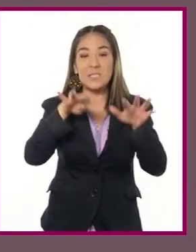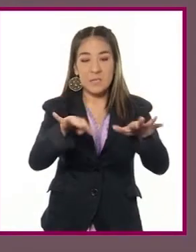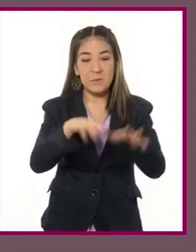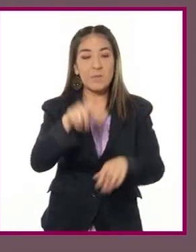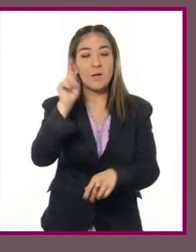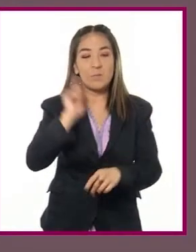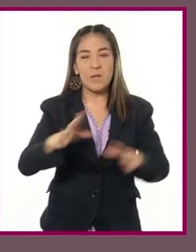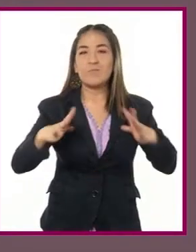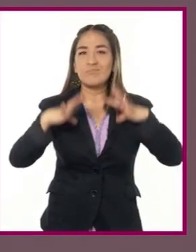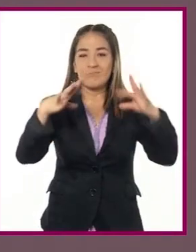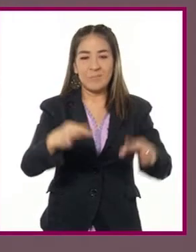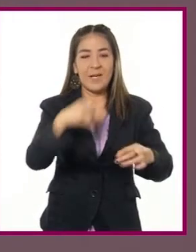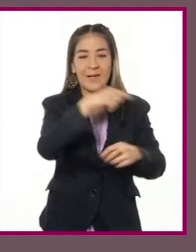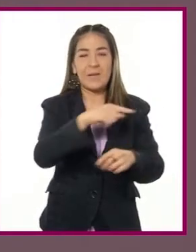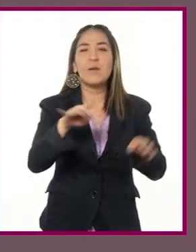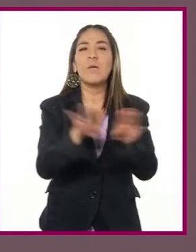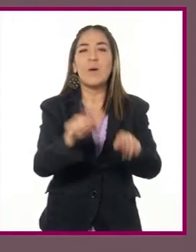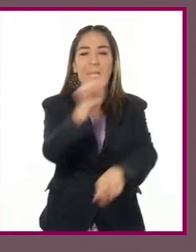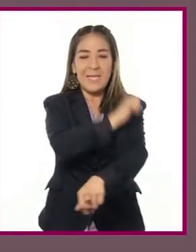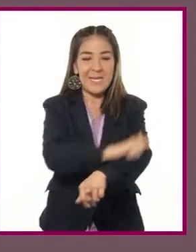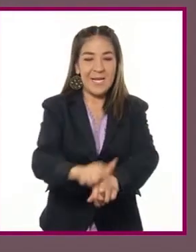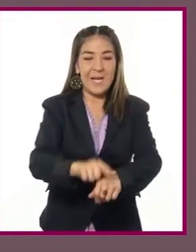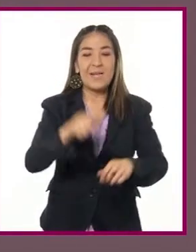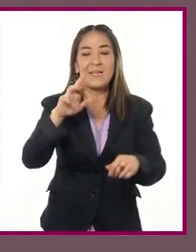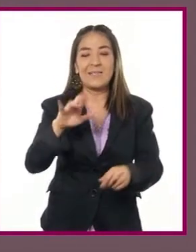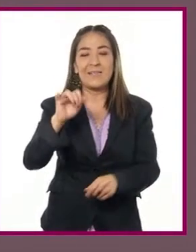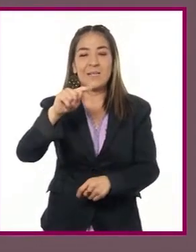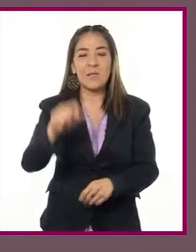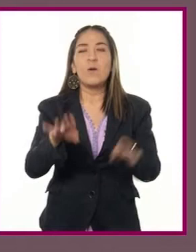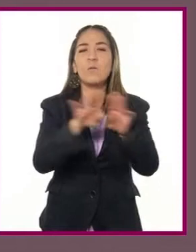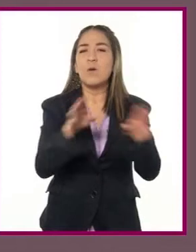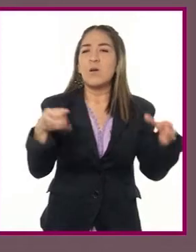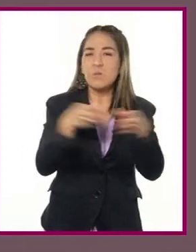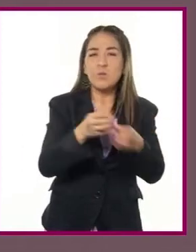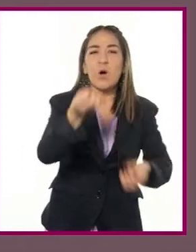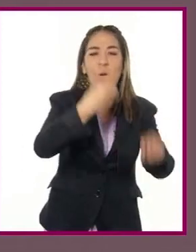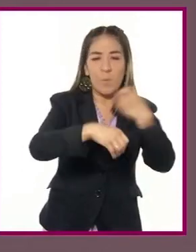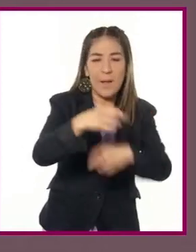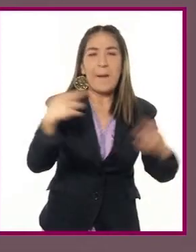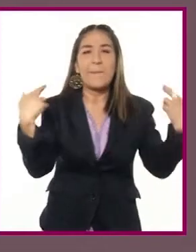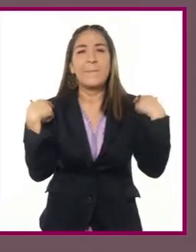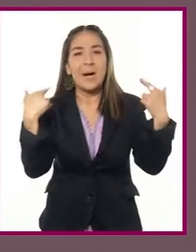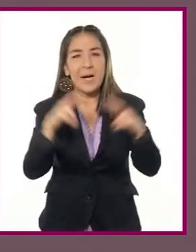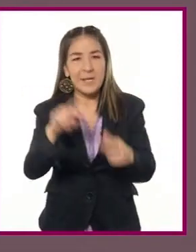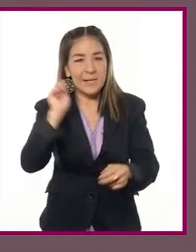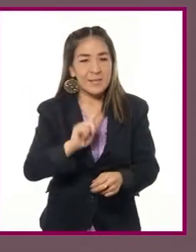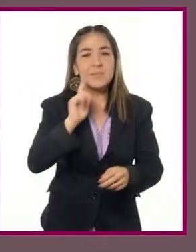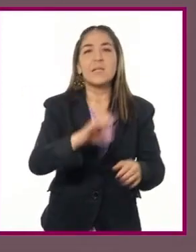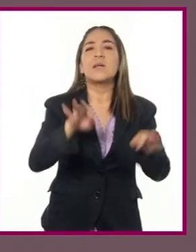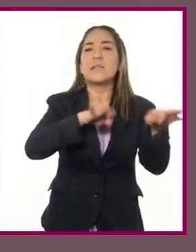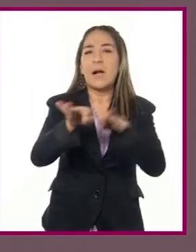Rita Cetina, que reunió obreras, maestras y empleadas. Fundó otras ligas para promover la educación de las